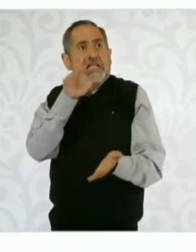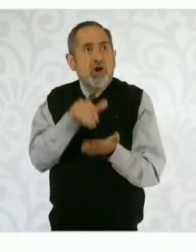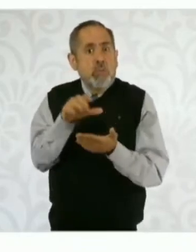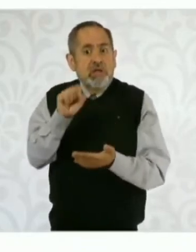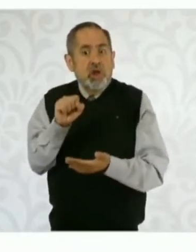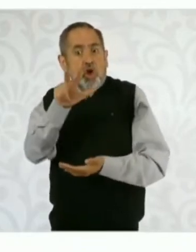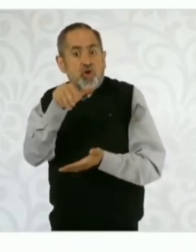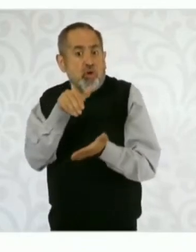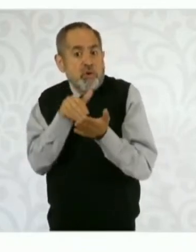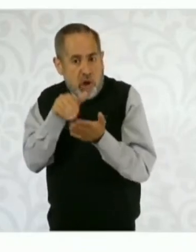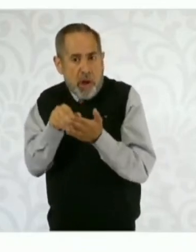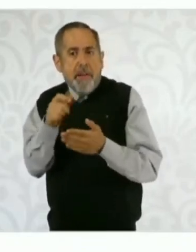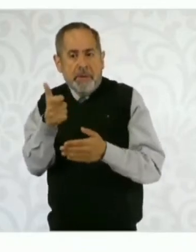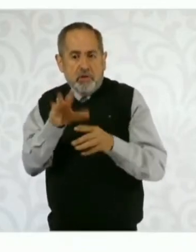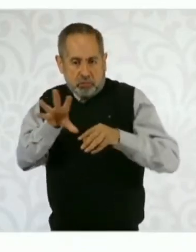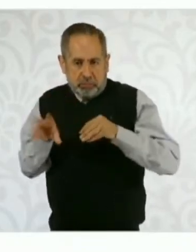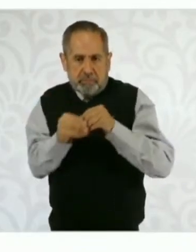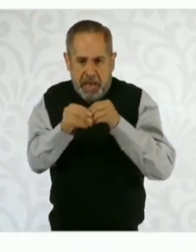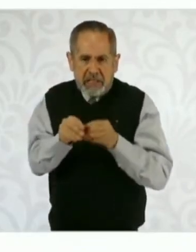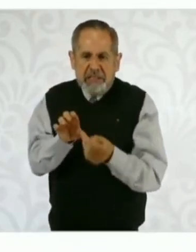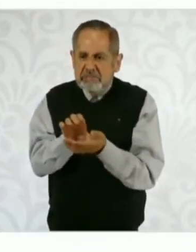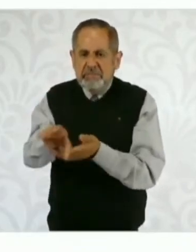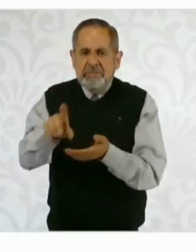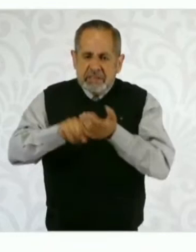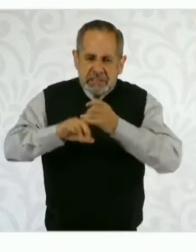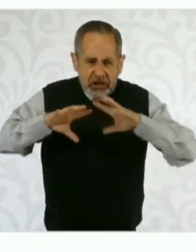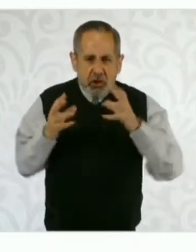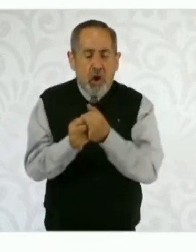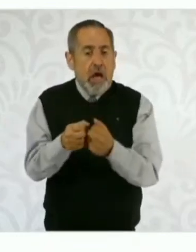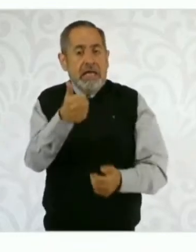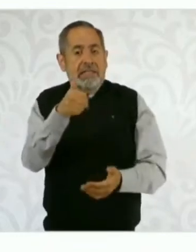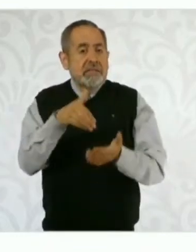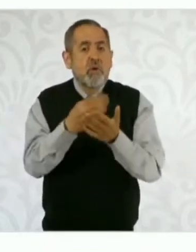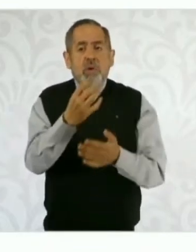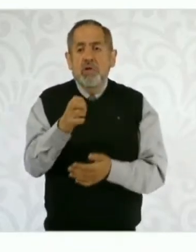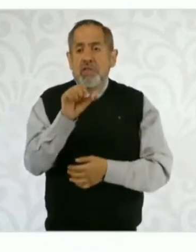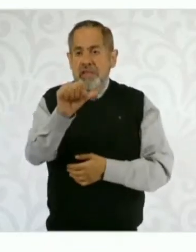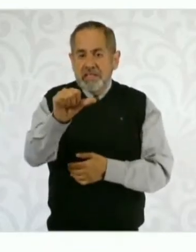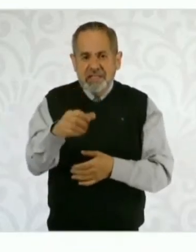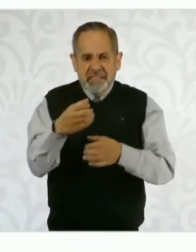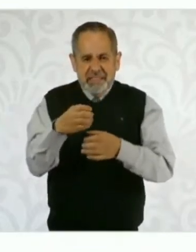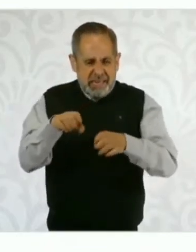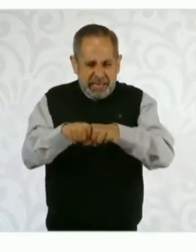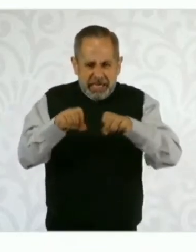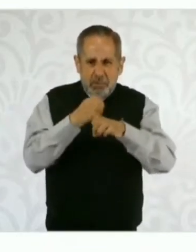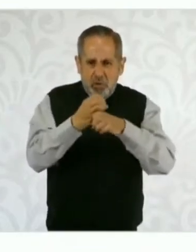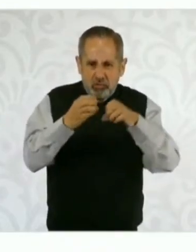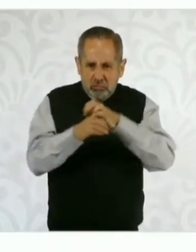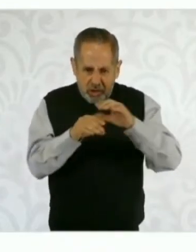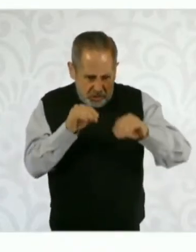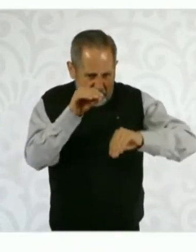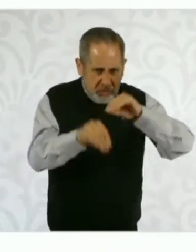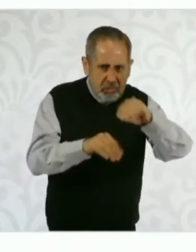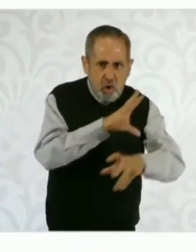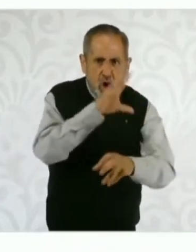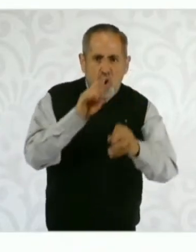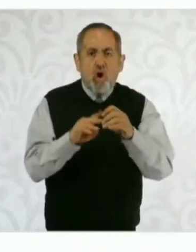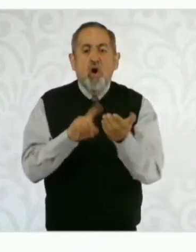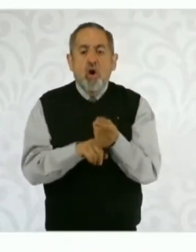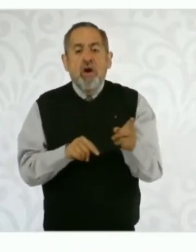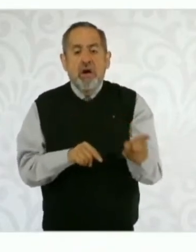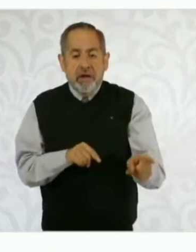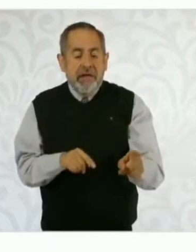5.068 millones de pesos en la adquisición de 6.416, ahí está en mal ese signo de pesos, son 6.416